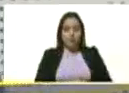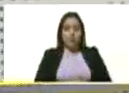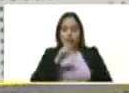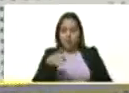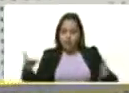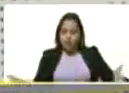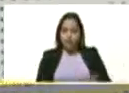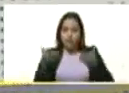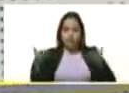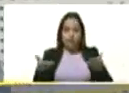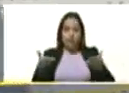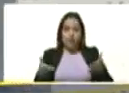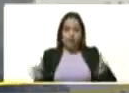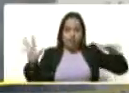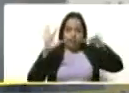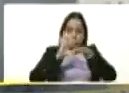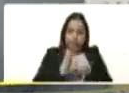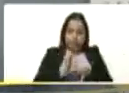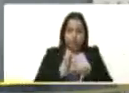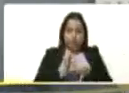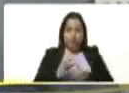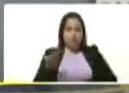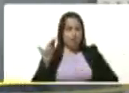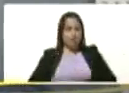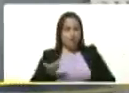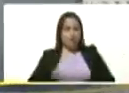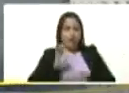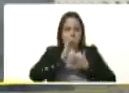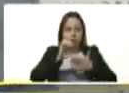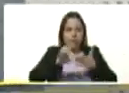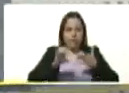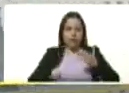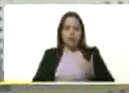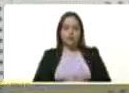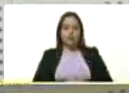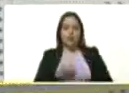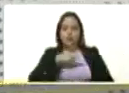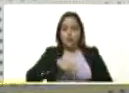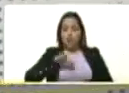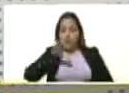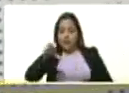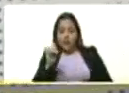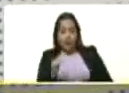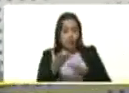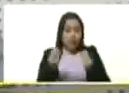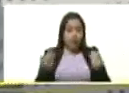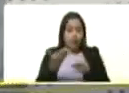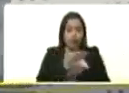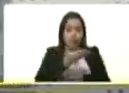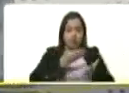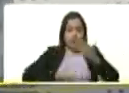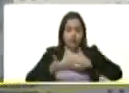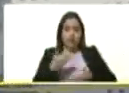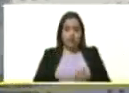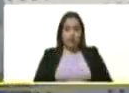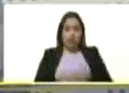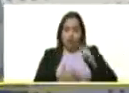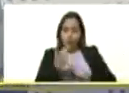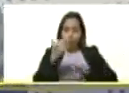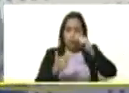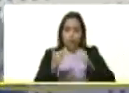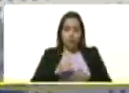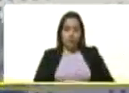de la colaboración en áreas de importancia estratégica. Nuestros países tienen mucho que compartir en la construcción de